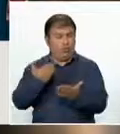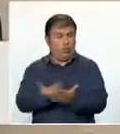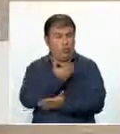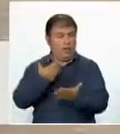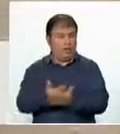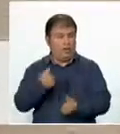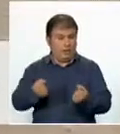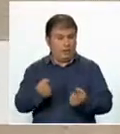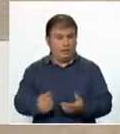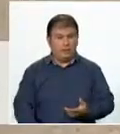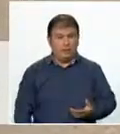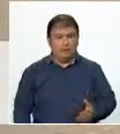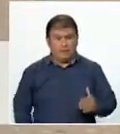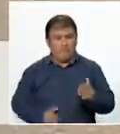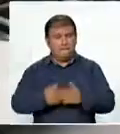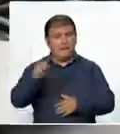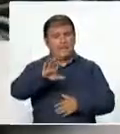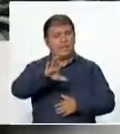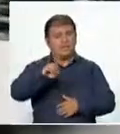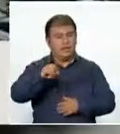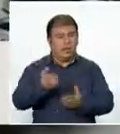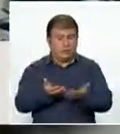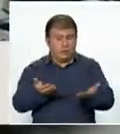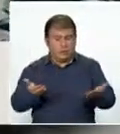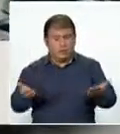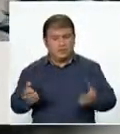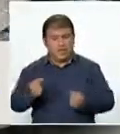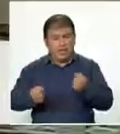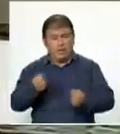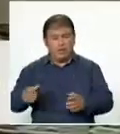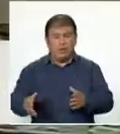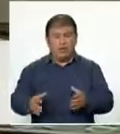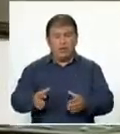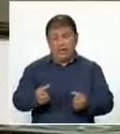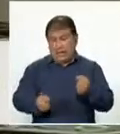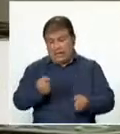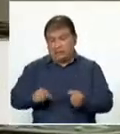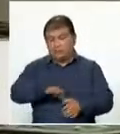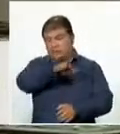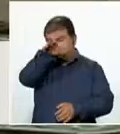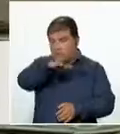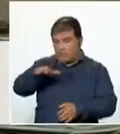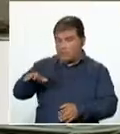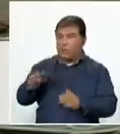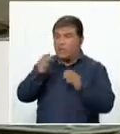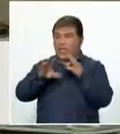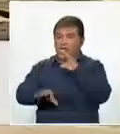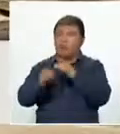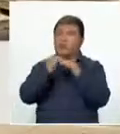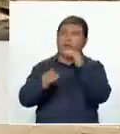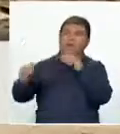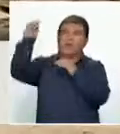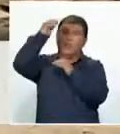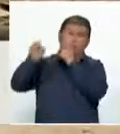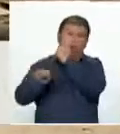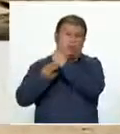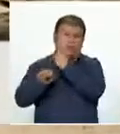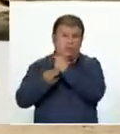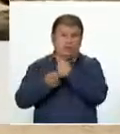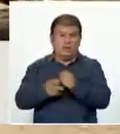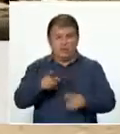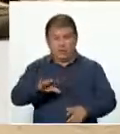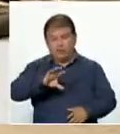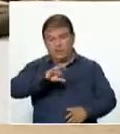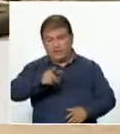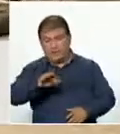vehículos. Más de 50 autopartes de modernos vehículos y camiones fueron hallados en el segundo piso de este almacén clandestino, al que